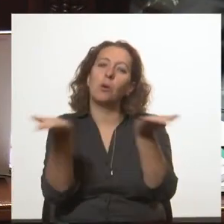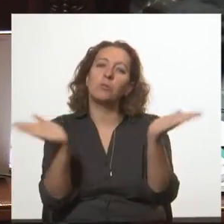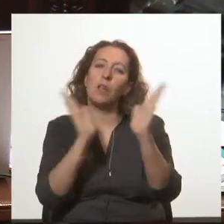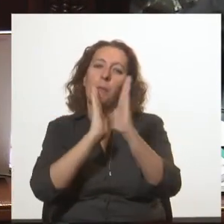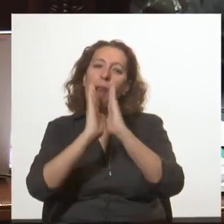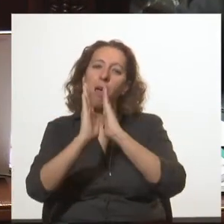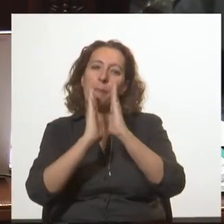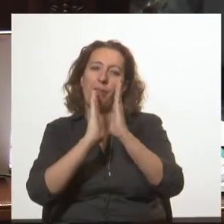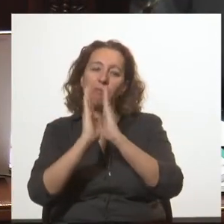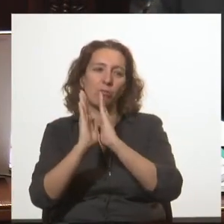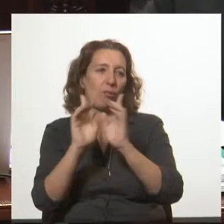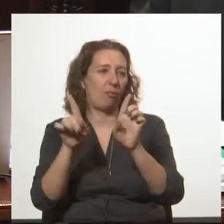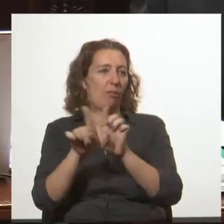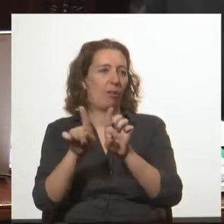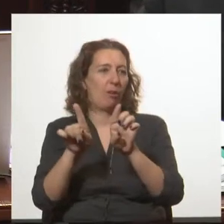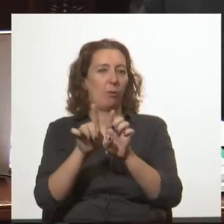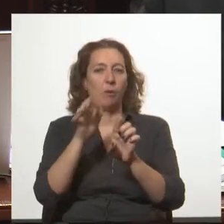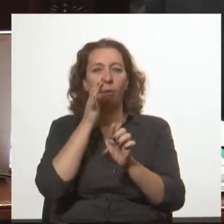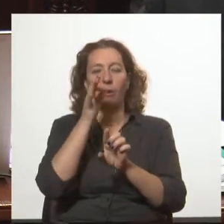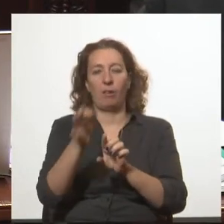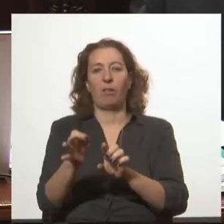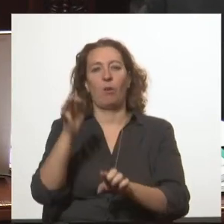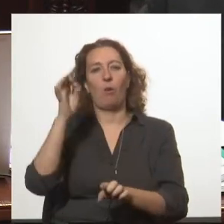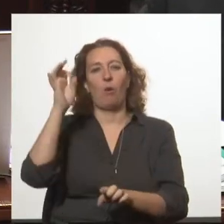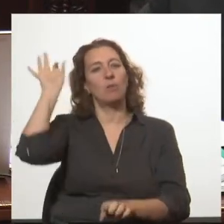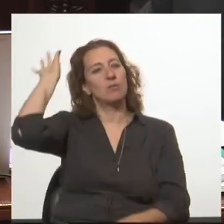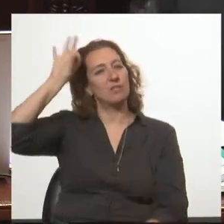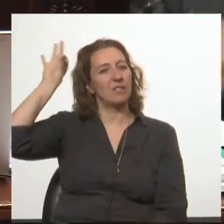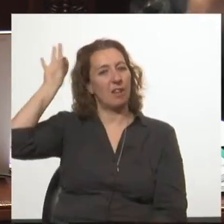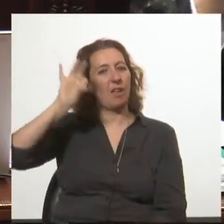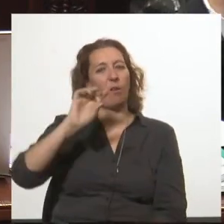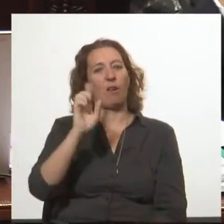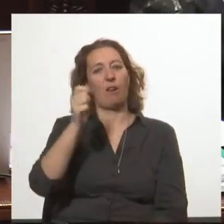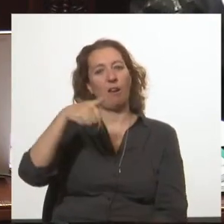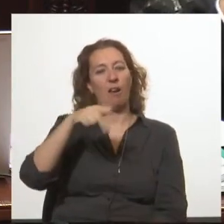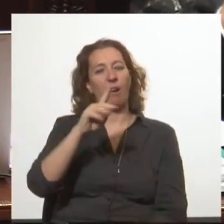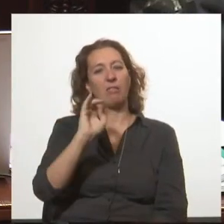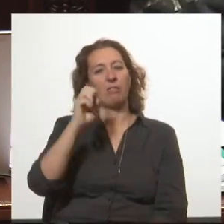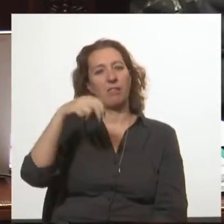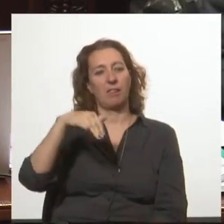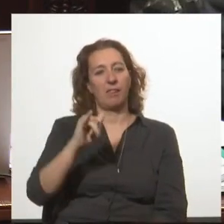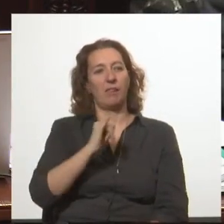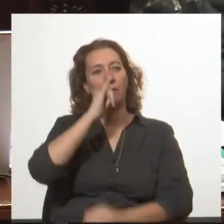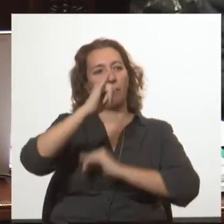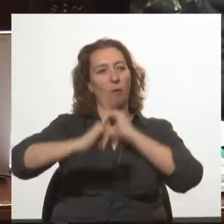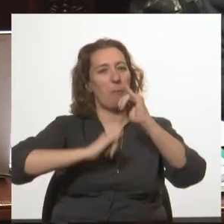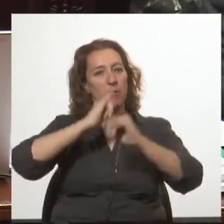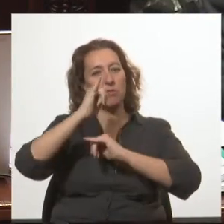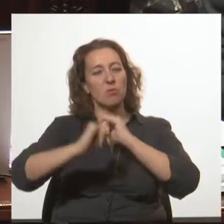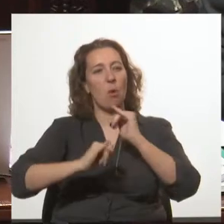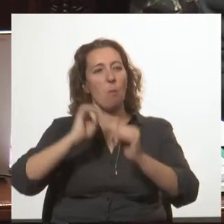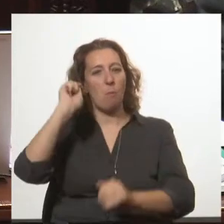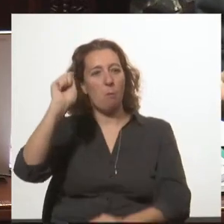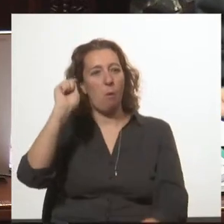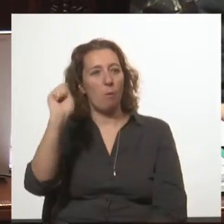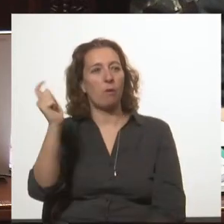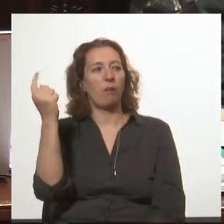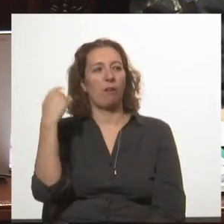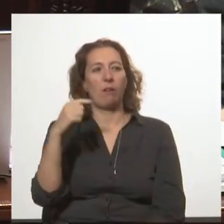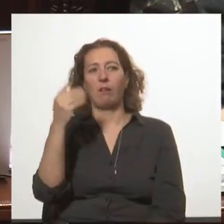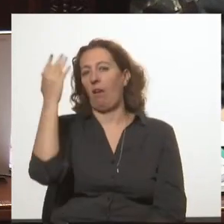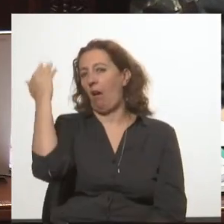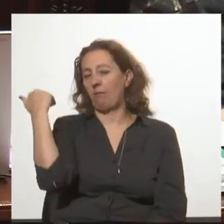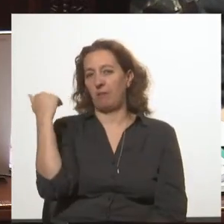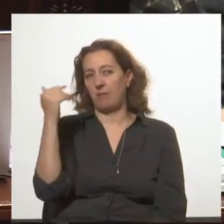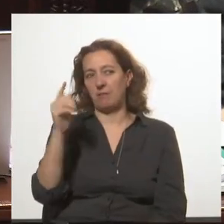como lo ha dicho el señor senador gandini informaciones que se han hecho públicas y que antes no habían